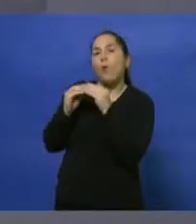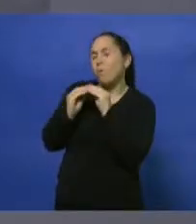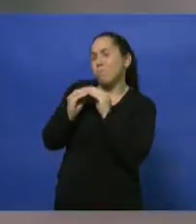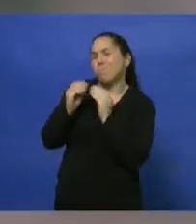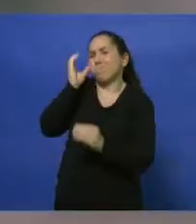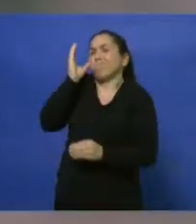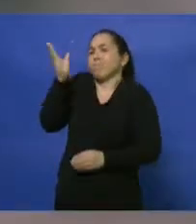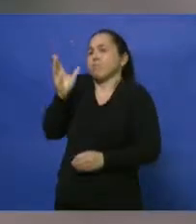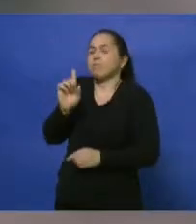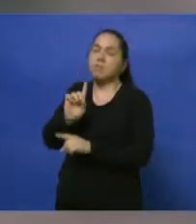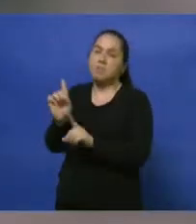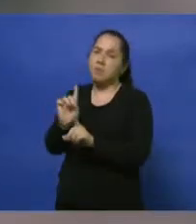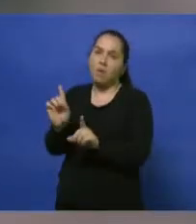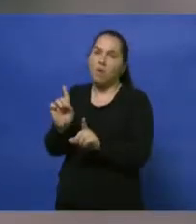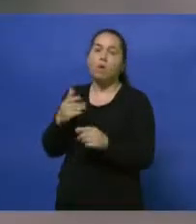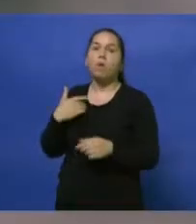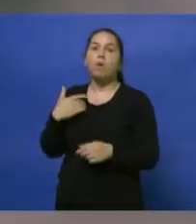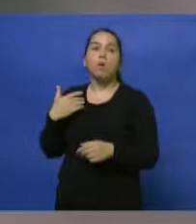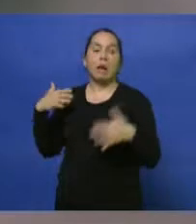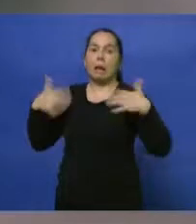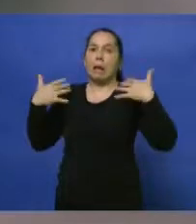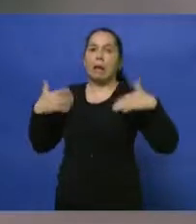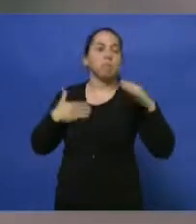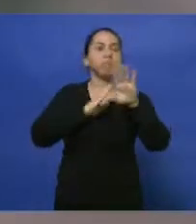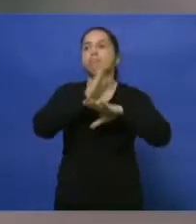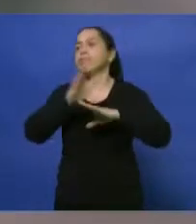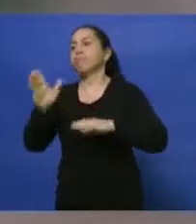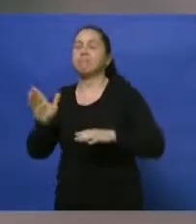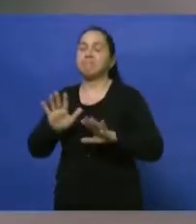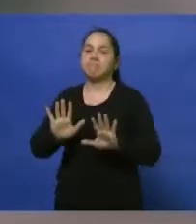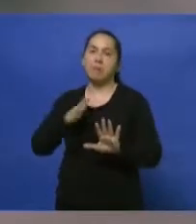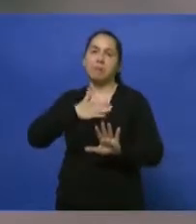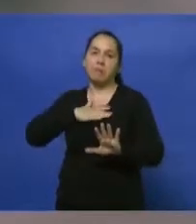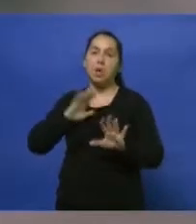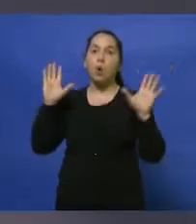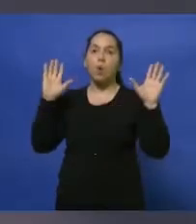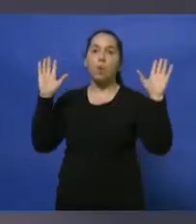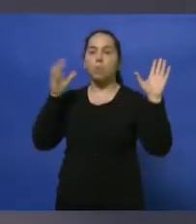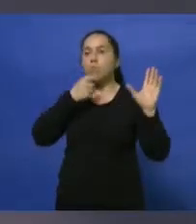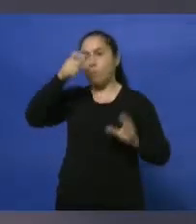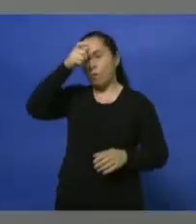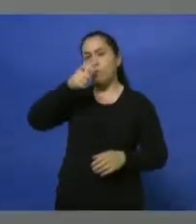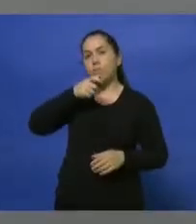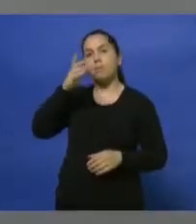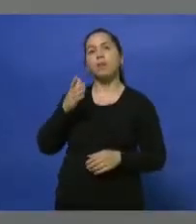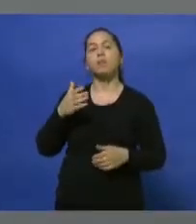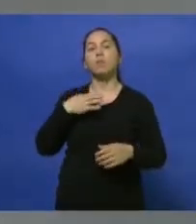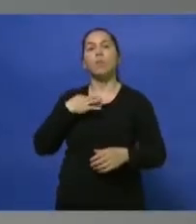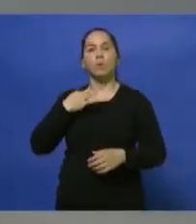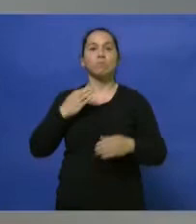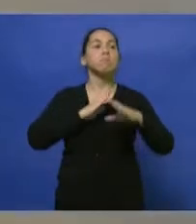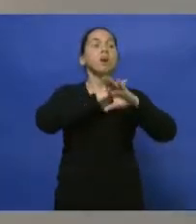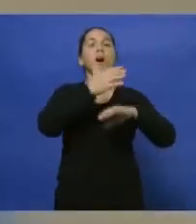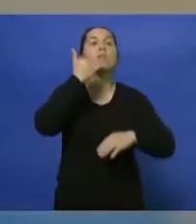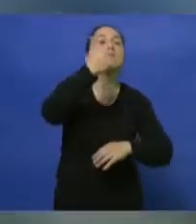hubo necesidad de salidas importantes. Bomberos voluntarios estuvieron, de todas maneras, atendiendo cada llamado por estos temas.